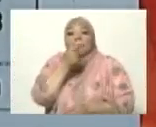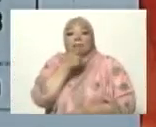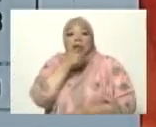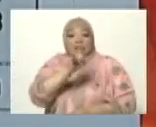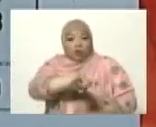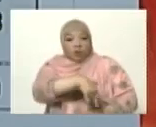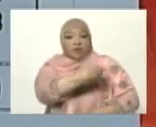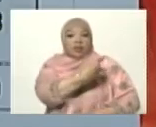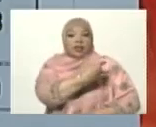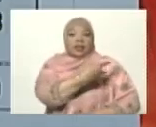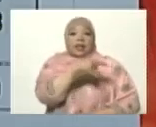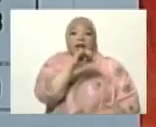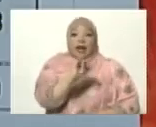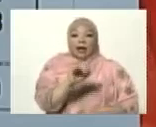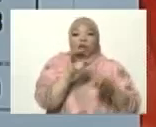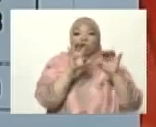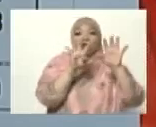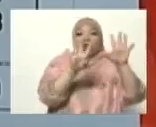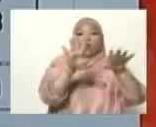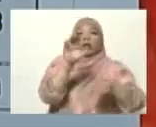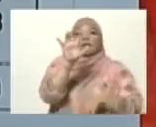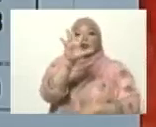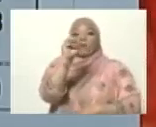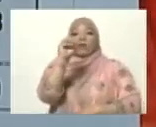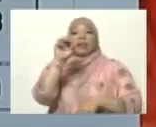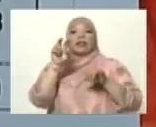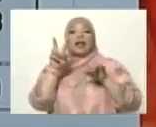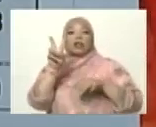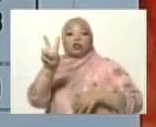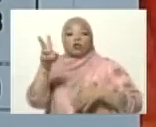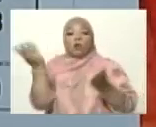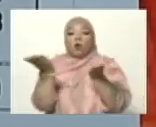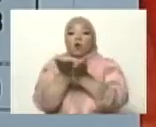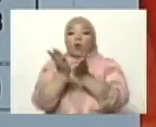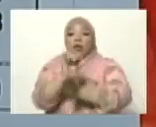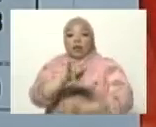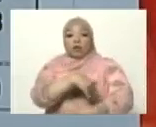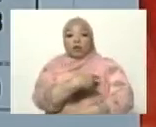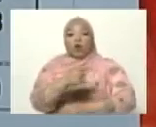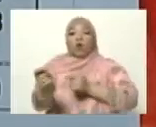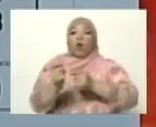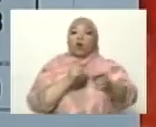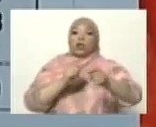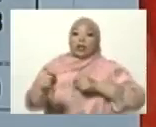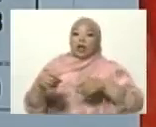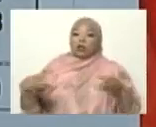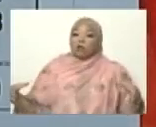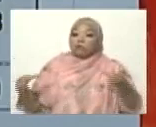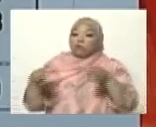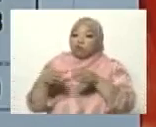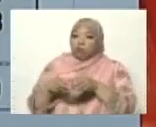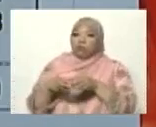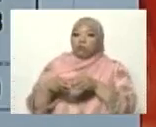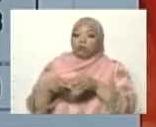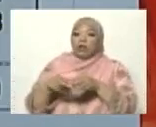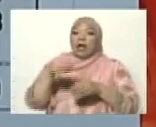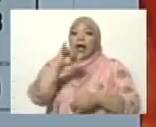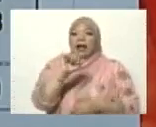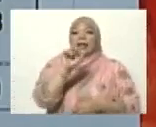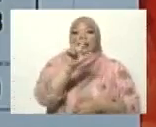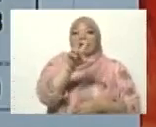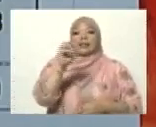tenemos 992 constituidas, tanto a nivel de coordinador y 309 a